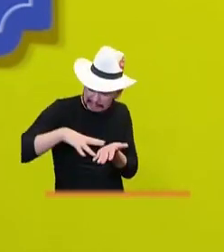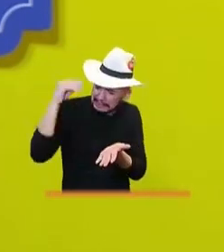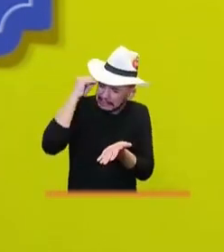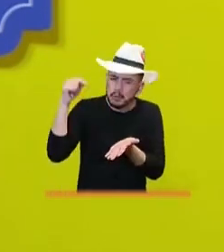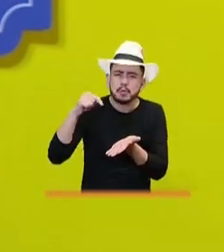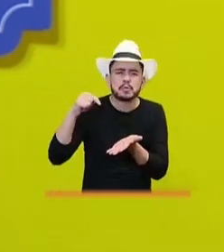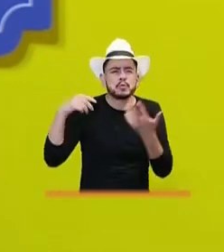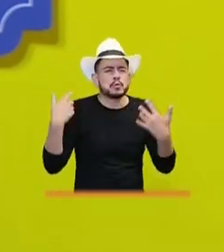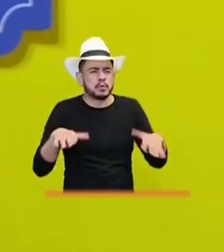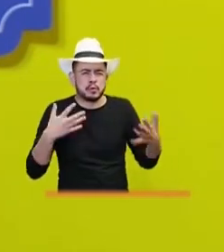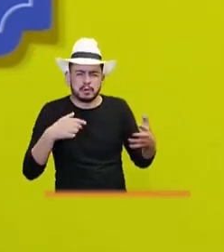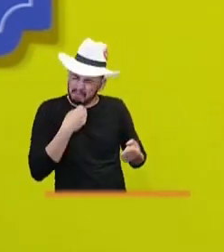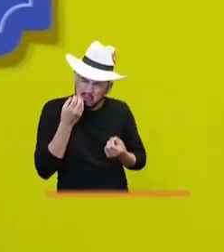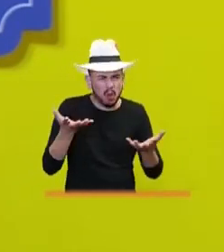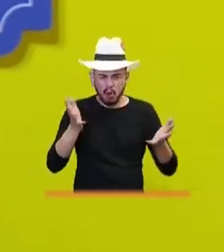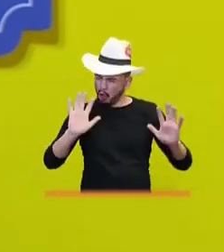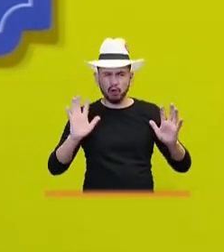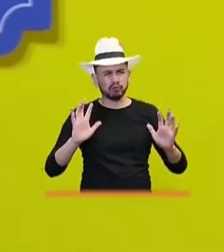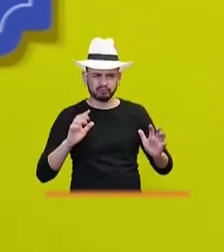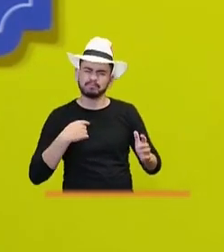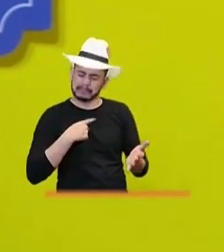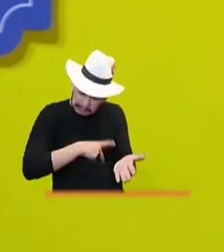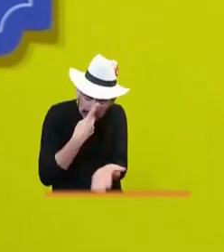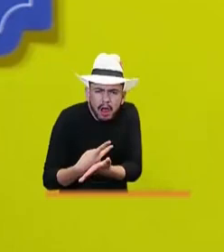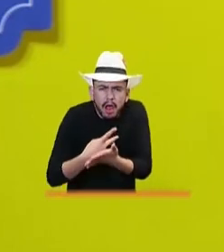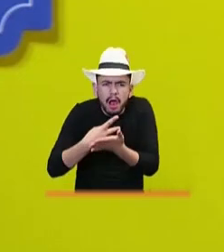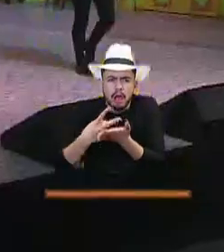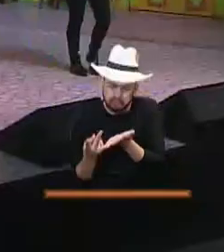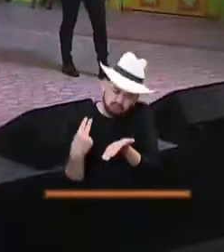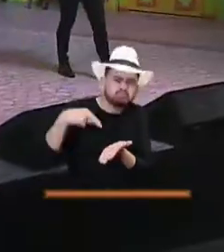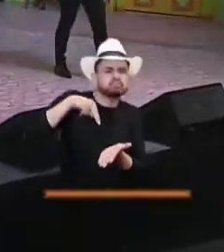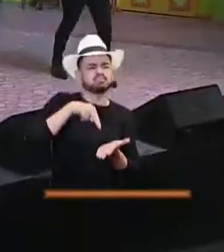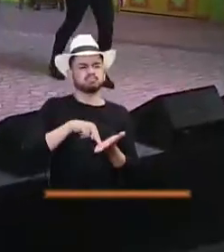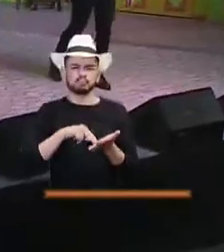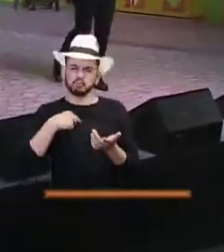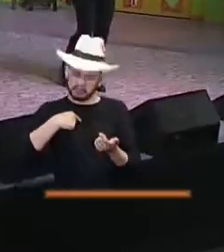se para y sigue y responde por su casa.